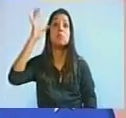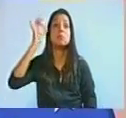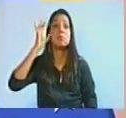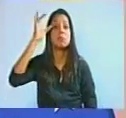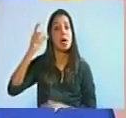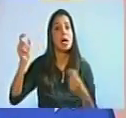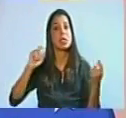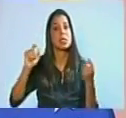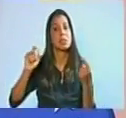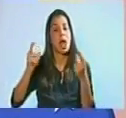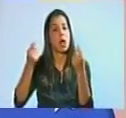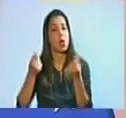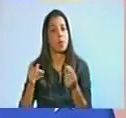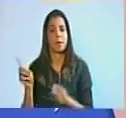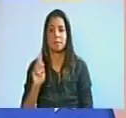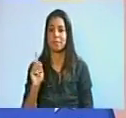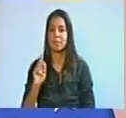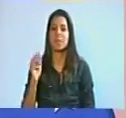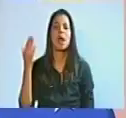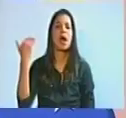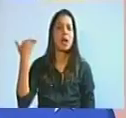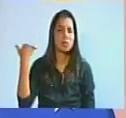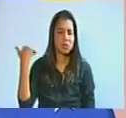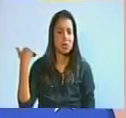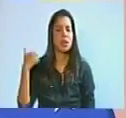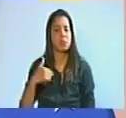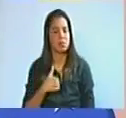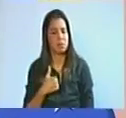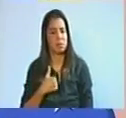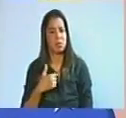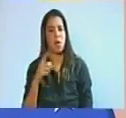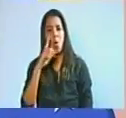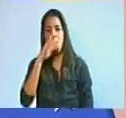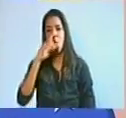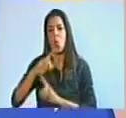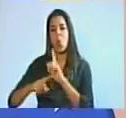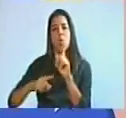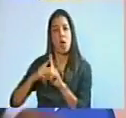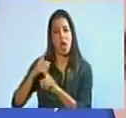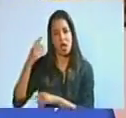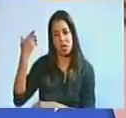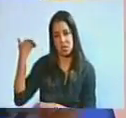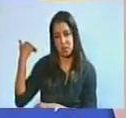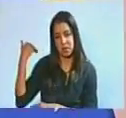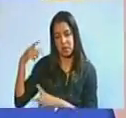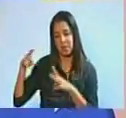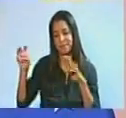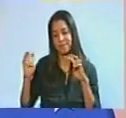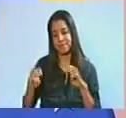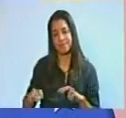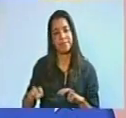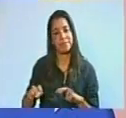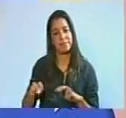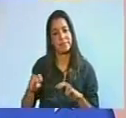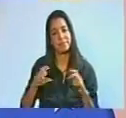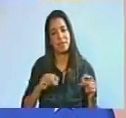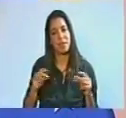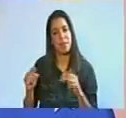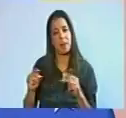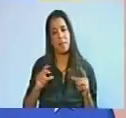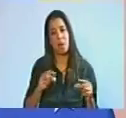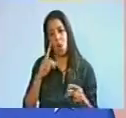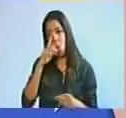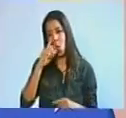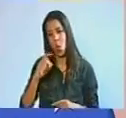materia económica. Nosotros tuvimos Jesús Faría, ¿verdad? Más de un año sentado en el Consejo